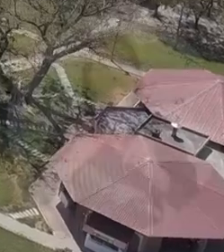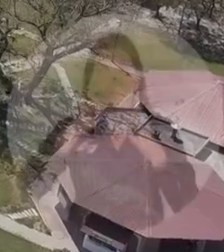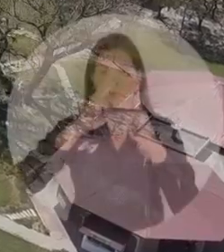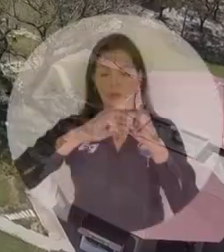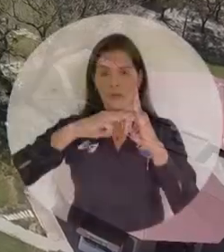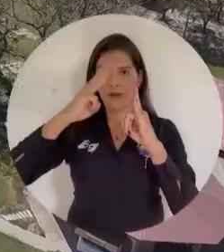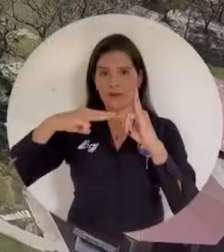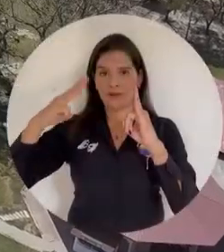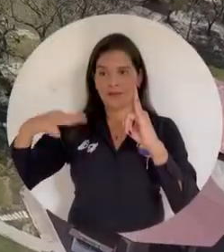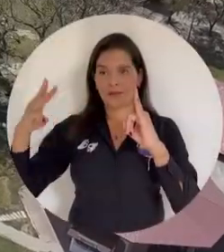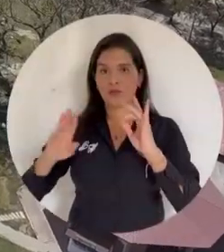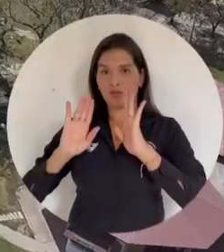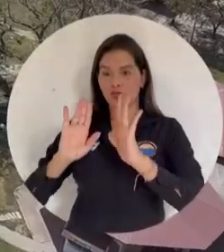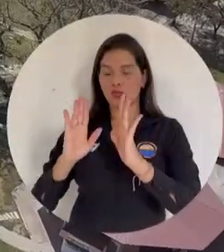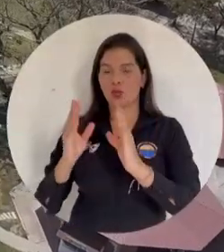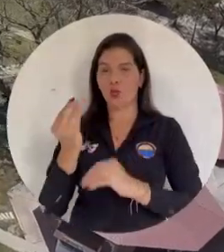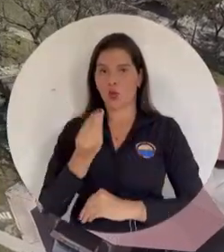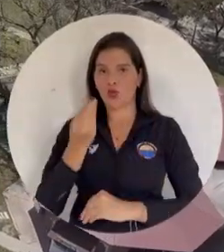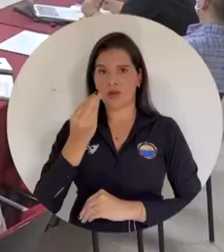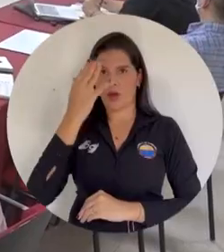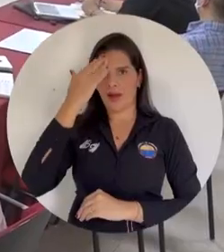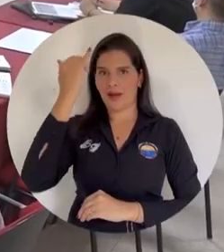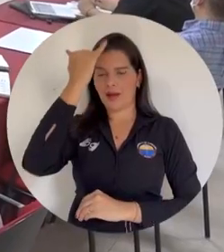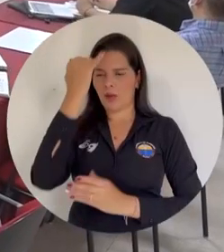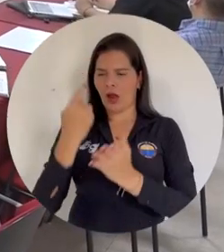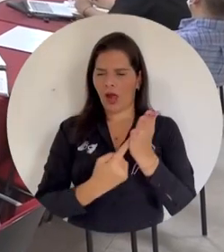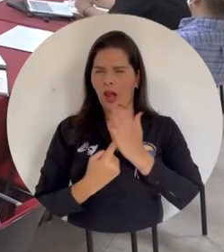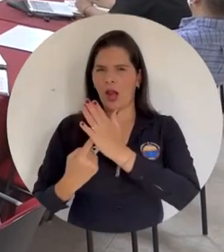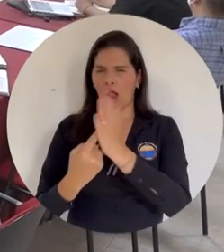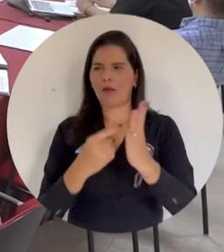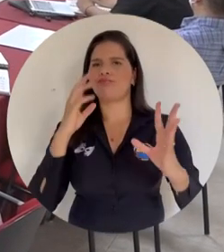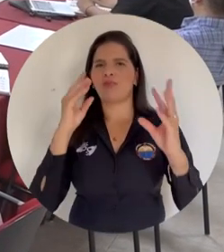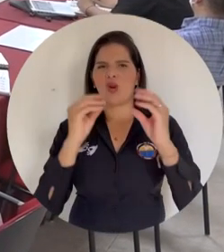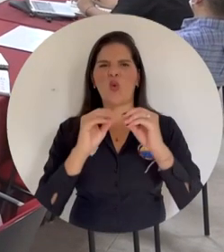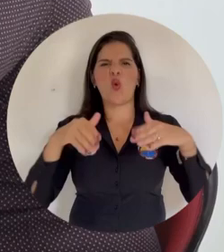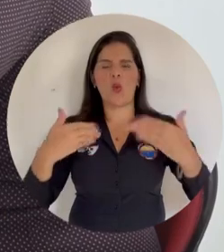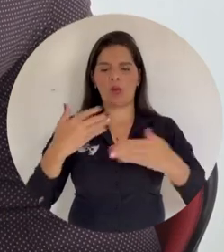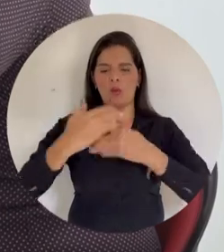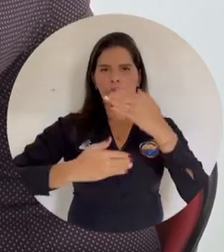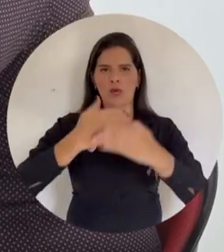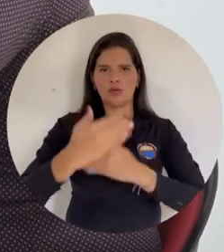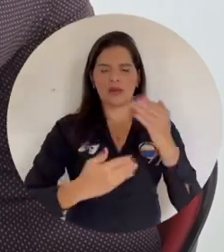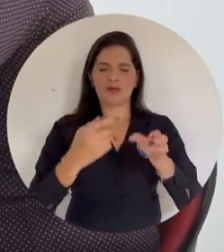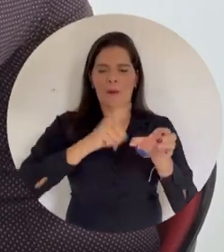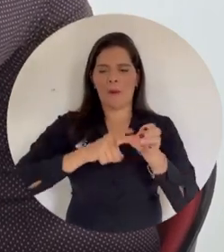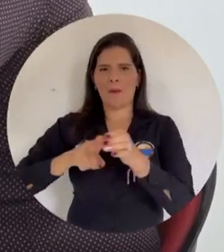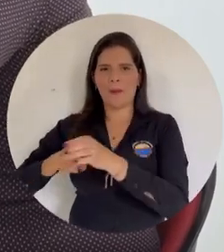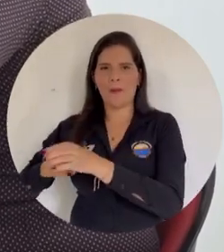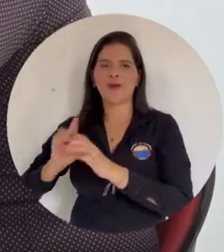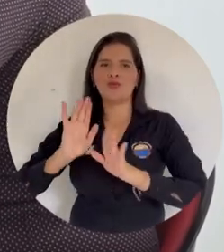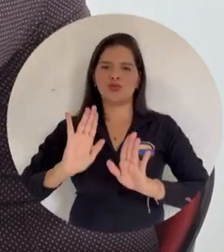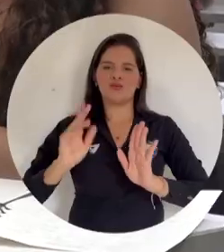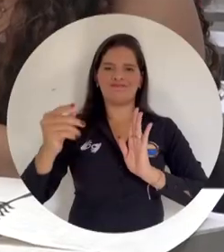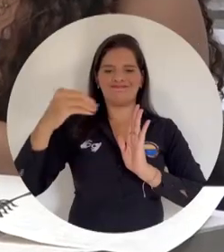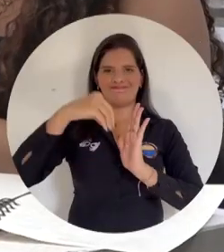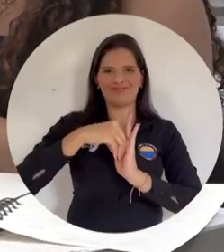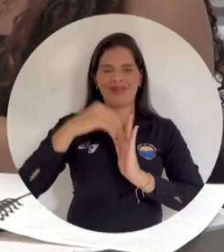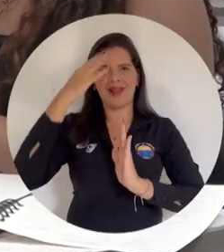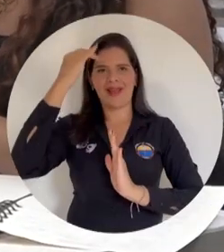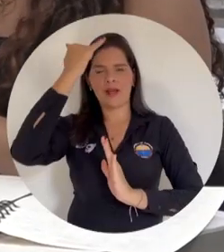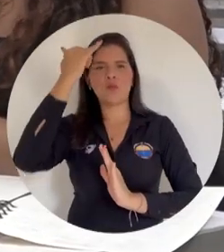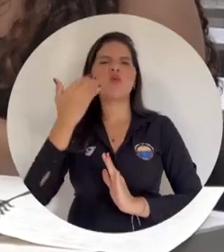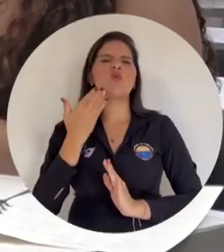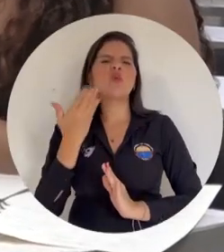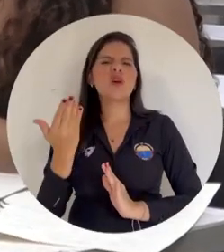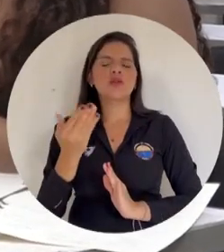La Universidad del Magdalena, a través del Consejo Académico, dio a conocer la programación del proceso de matrículas y registro académico que regirá para